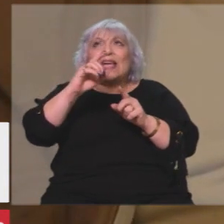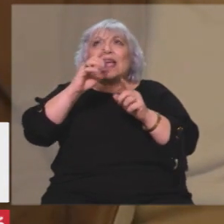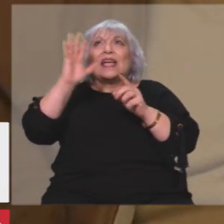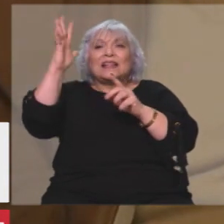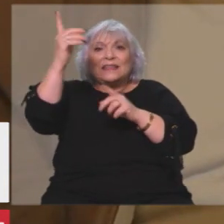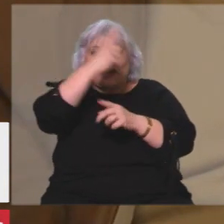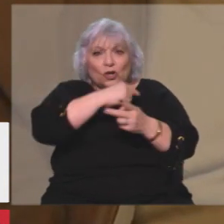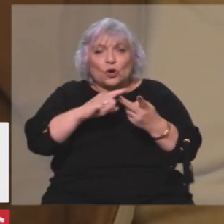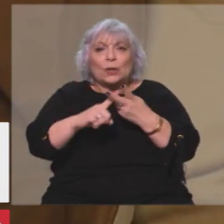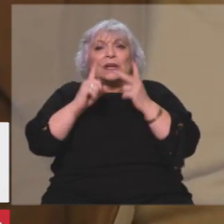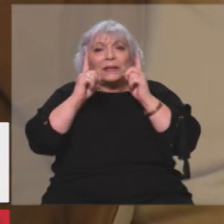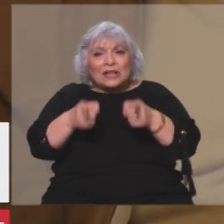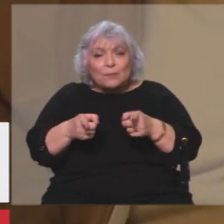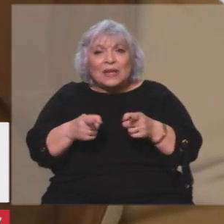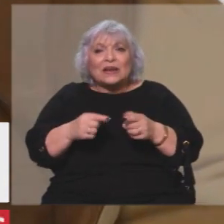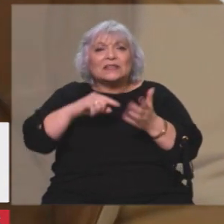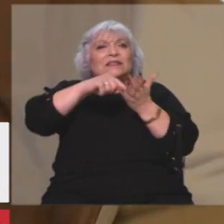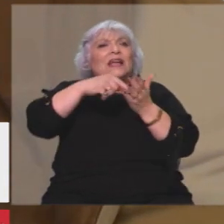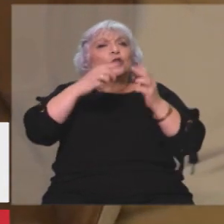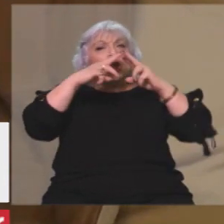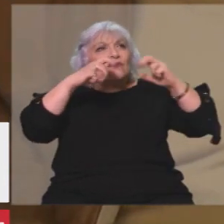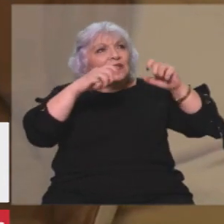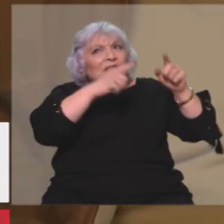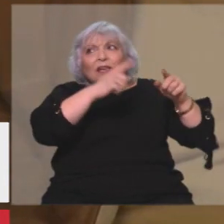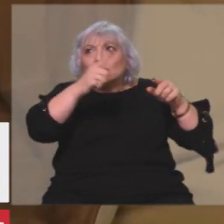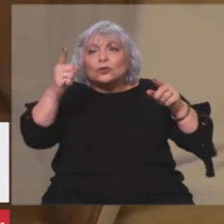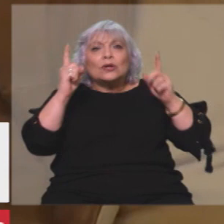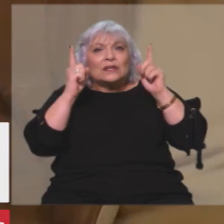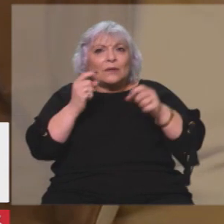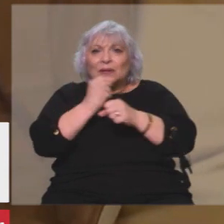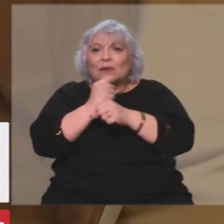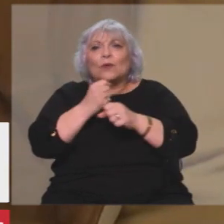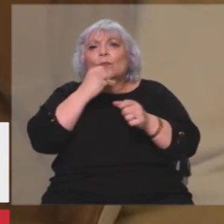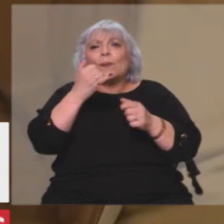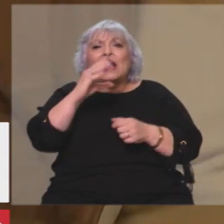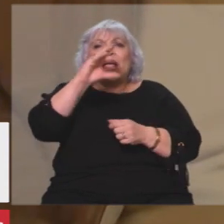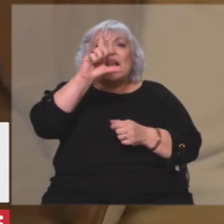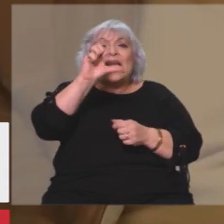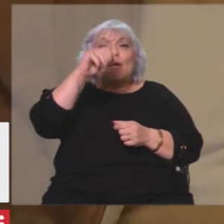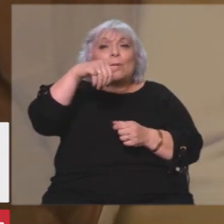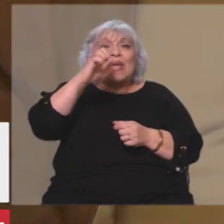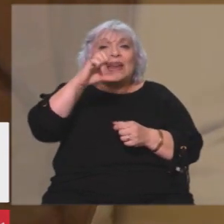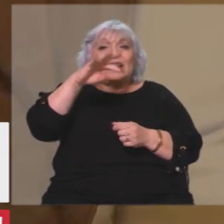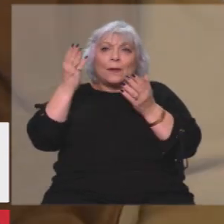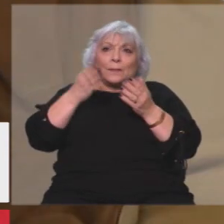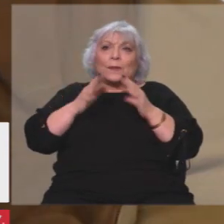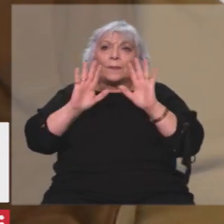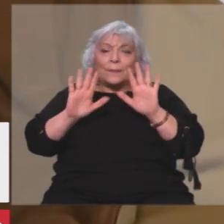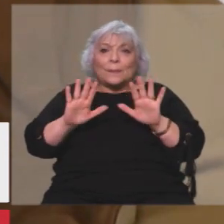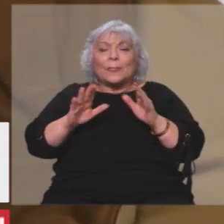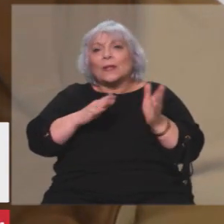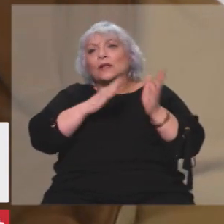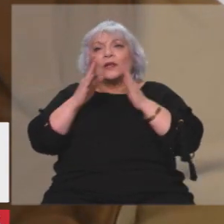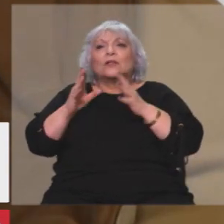también atender a los centros de investigación y a los centros que trabajan también como por ejemplo obviamente estable con